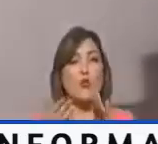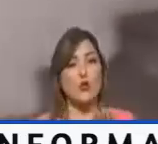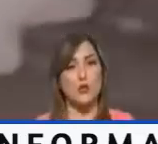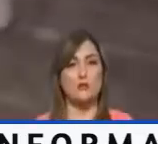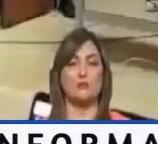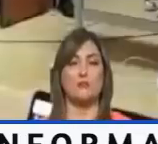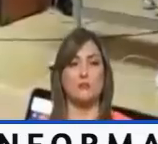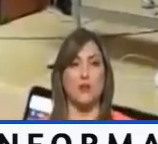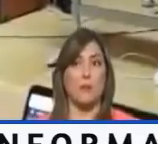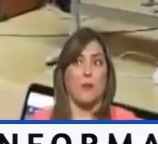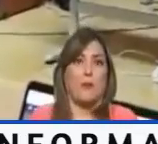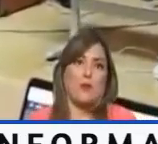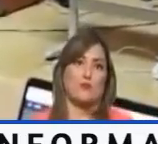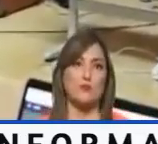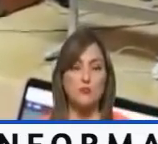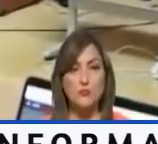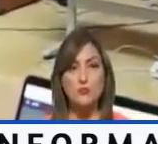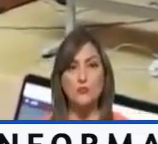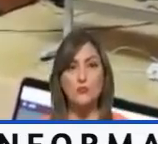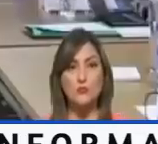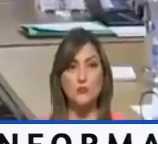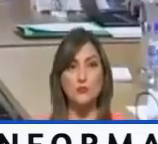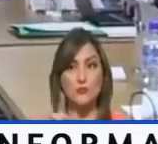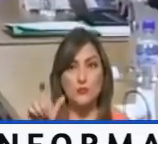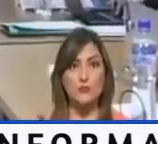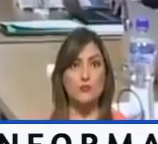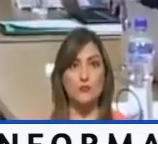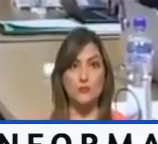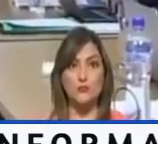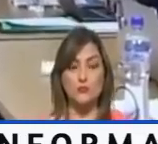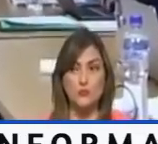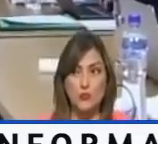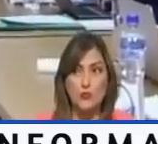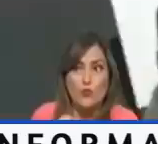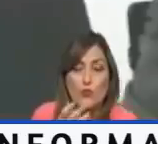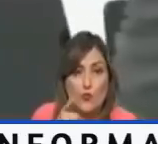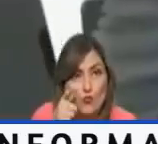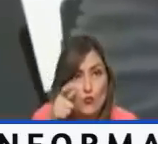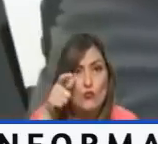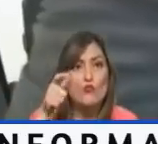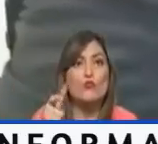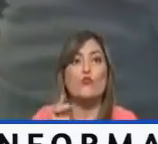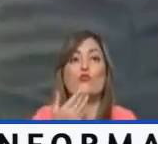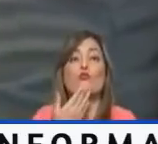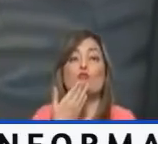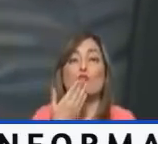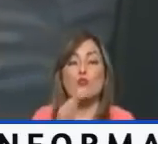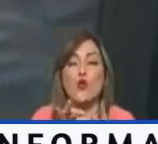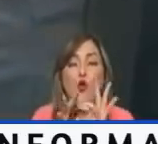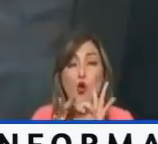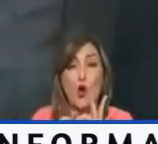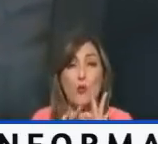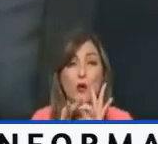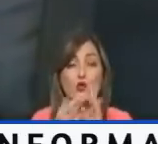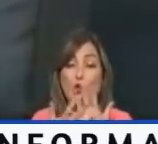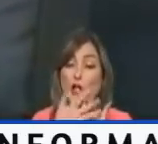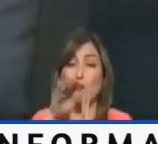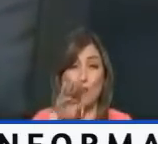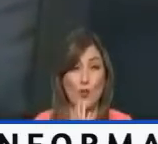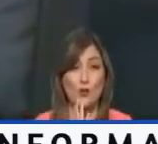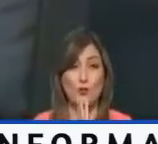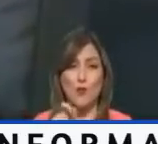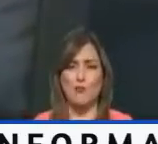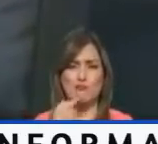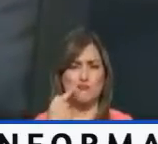especulado también sobre una supuesta intención previa del fallecido de entregar información a Fiscalía a través de una colaboración eficaz. Su